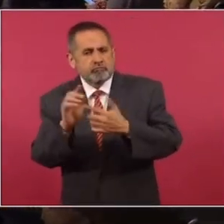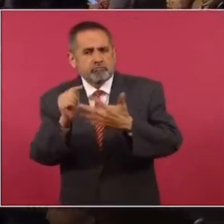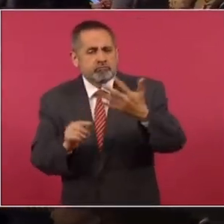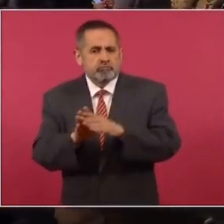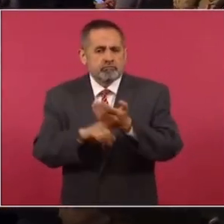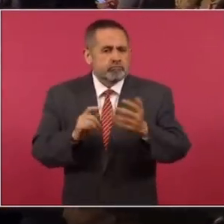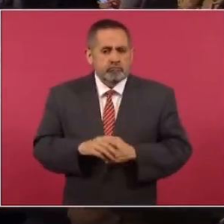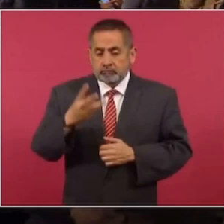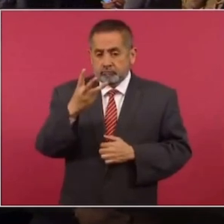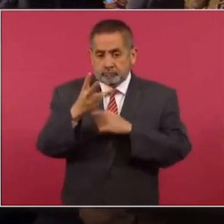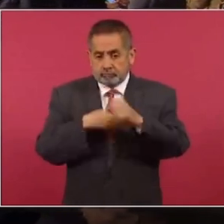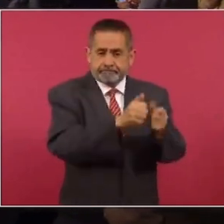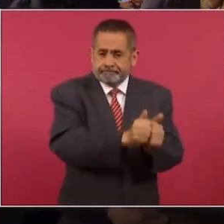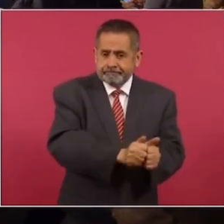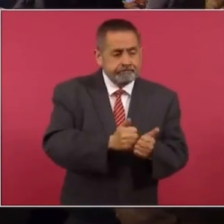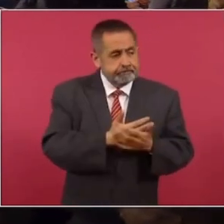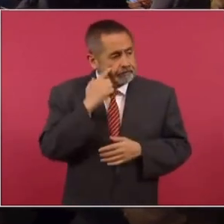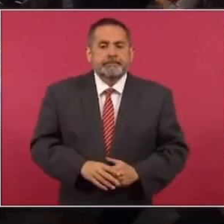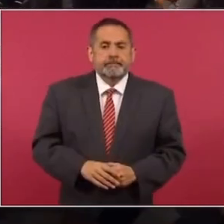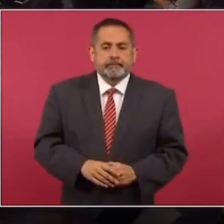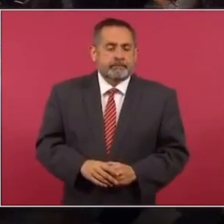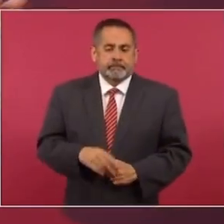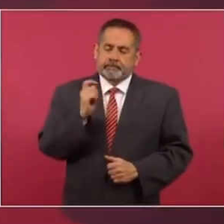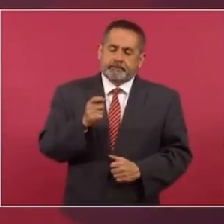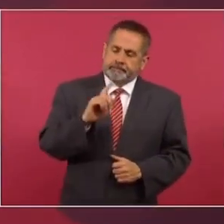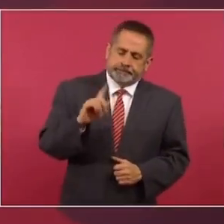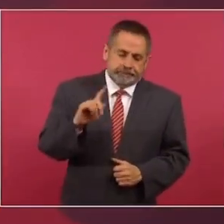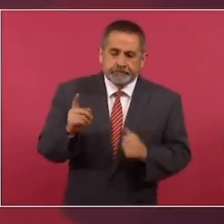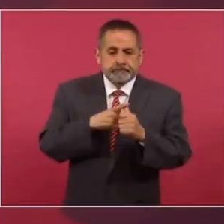persona 3 años detenida y va a juicio? Sería